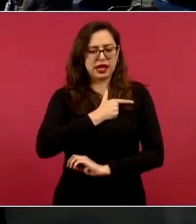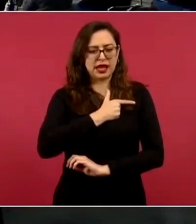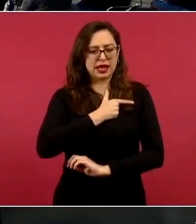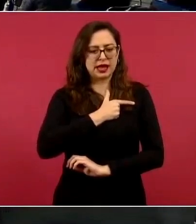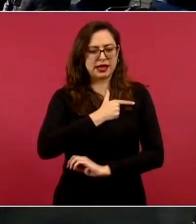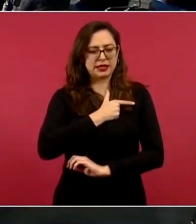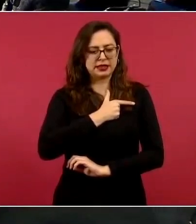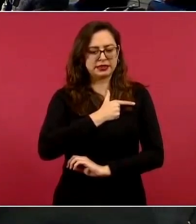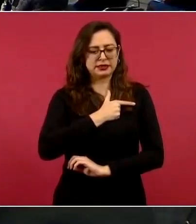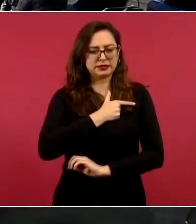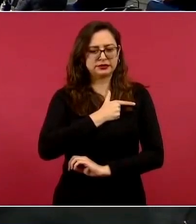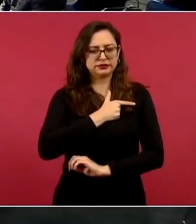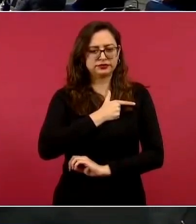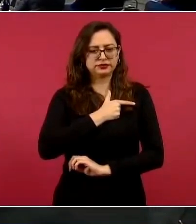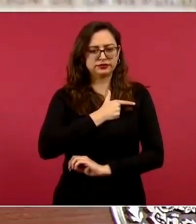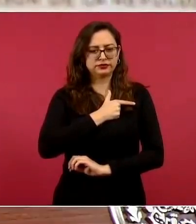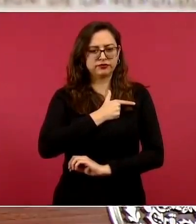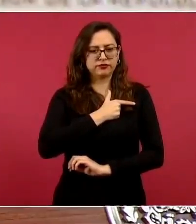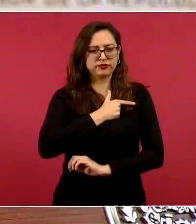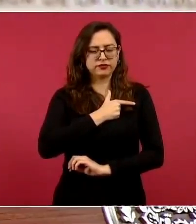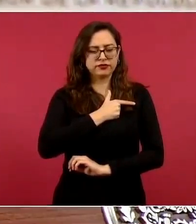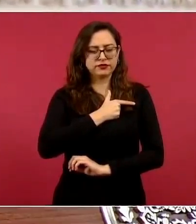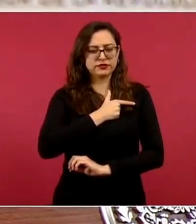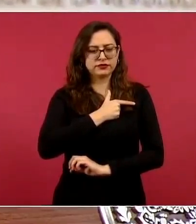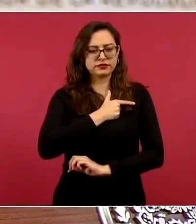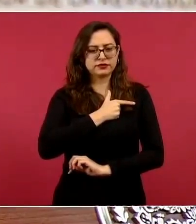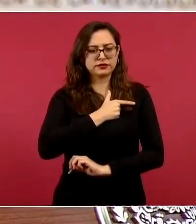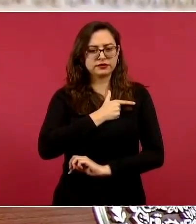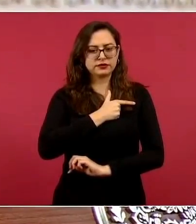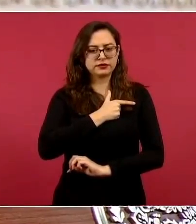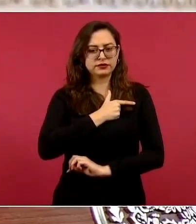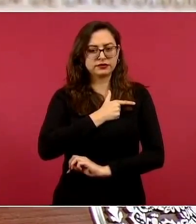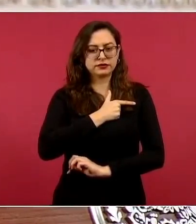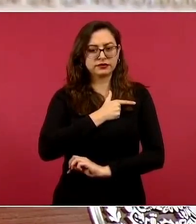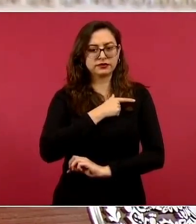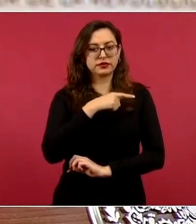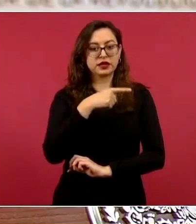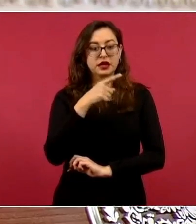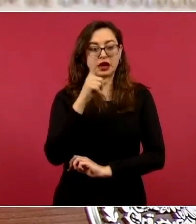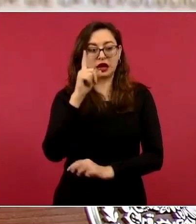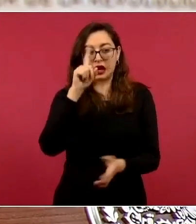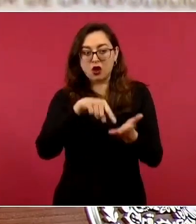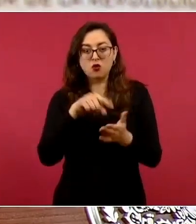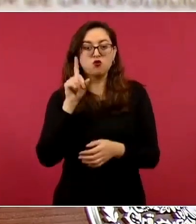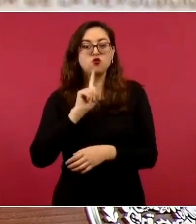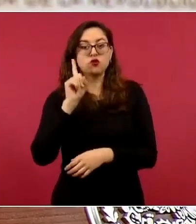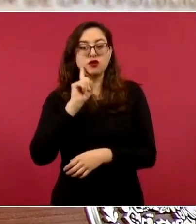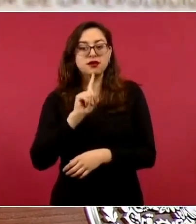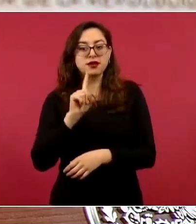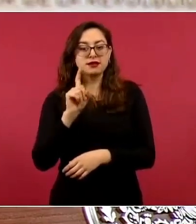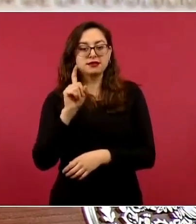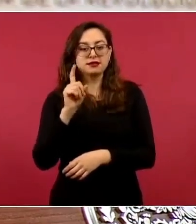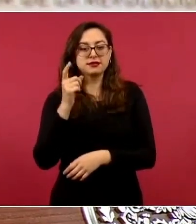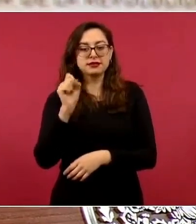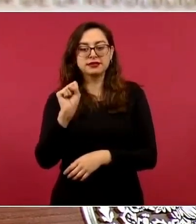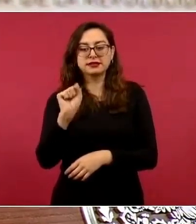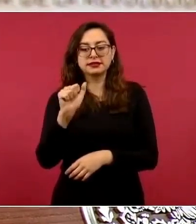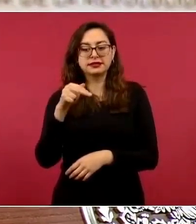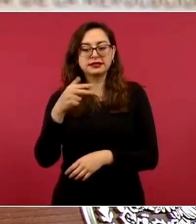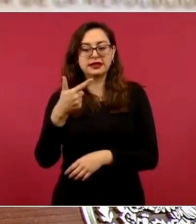San Juana A ver si buscan a San